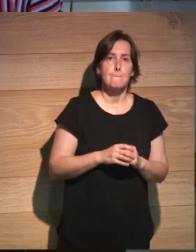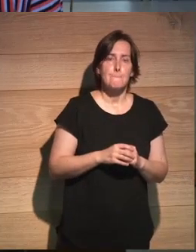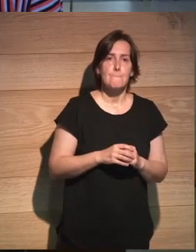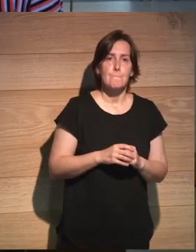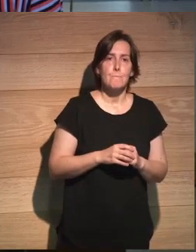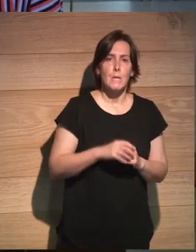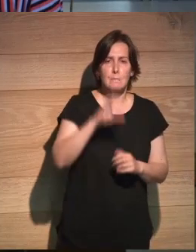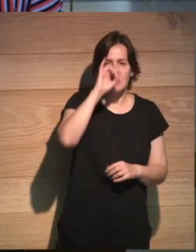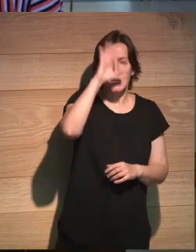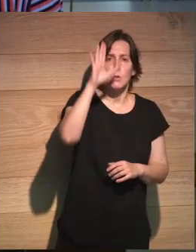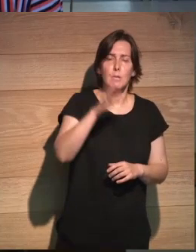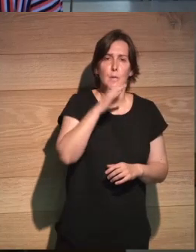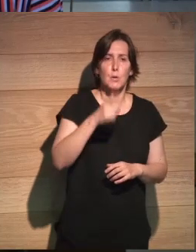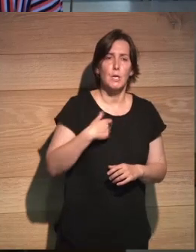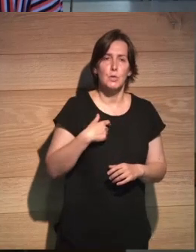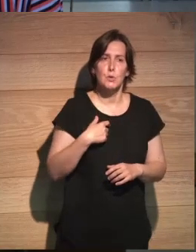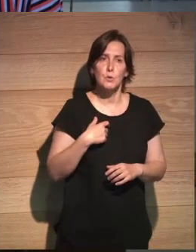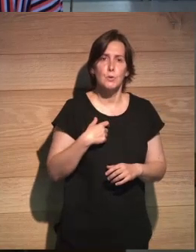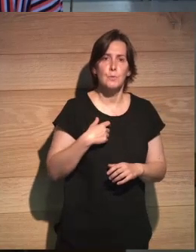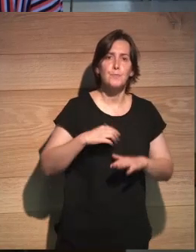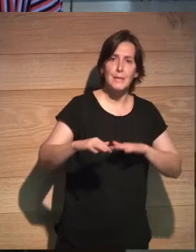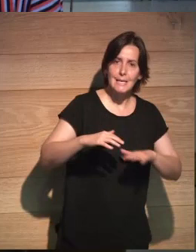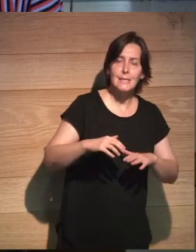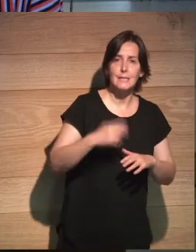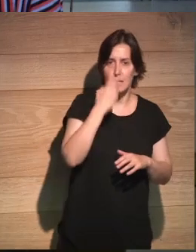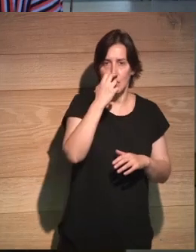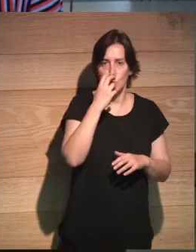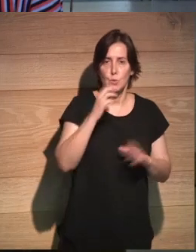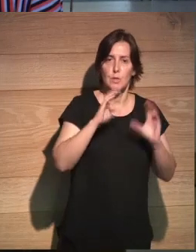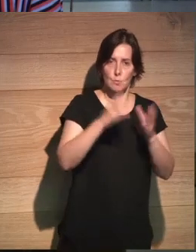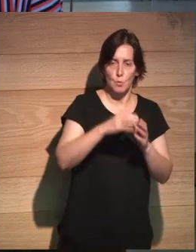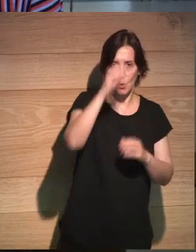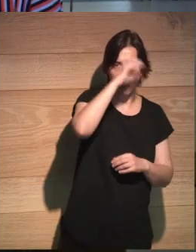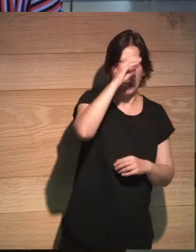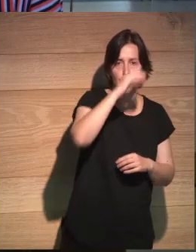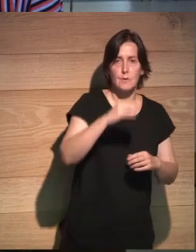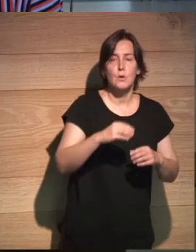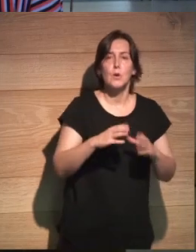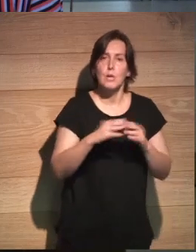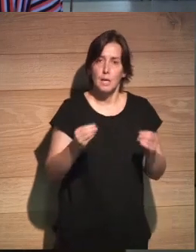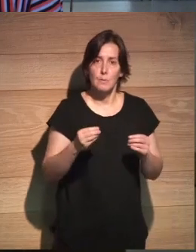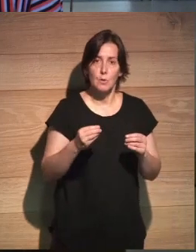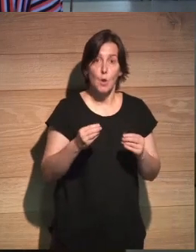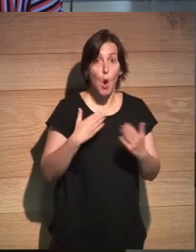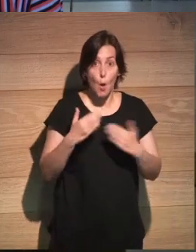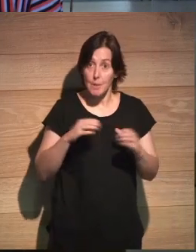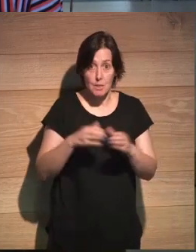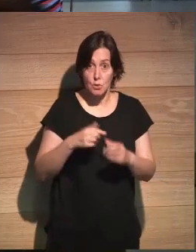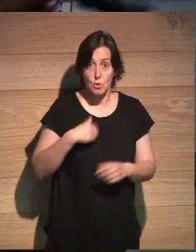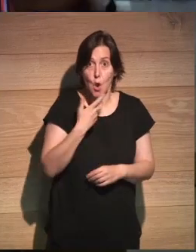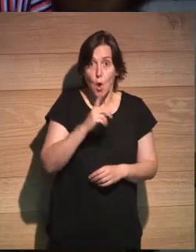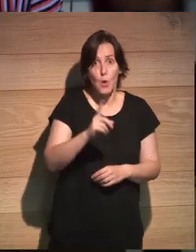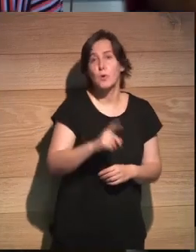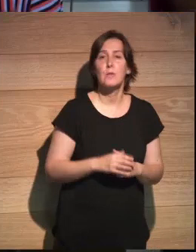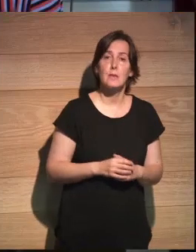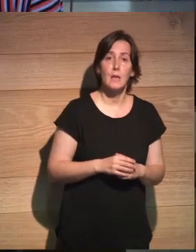tengo muchas inquietudes en el mundo científico y académico, no conocía The Conversation, ¿no? O sea, no lo